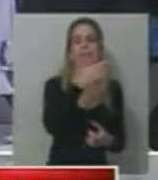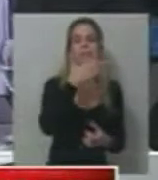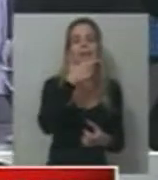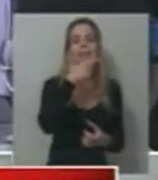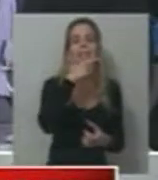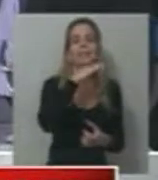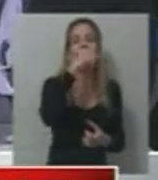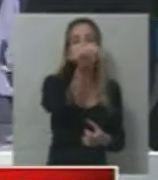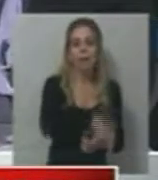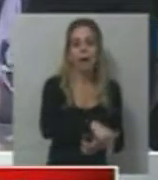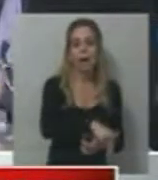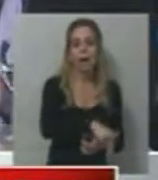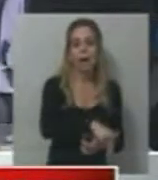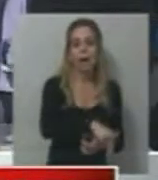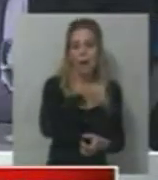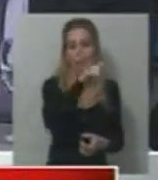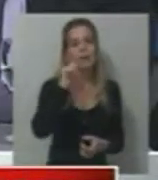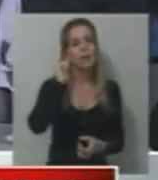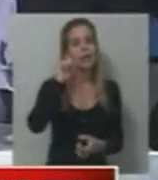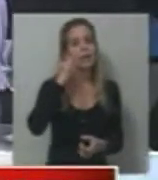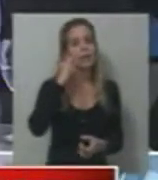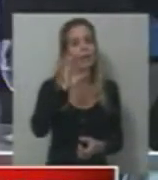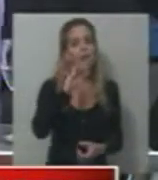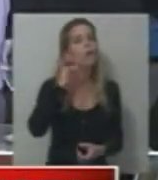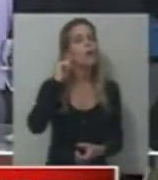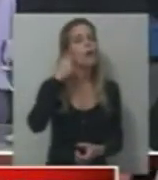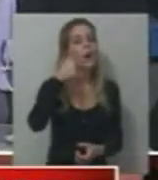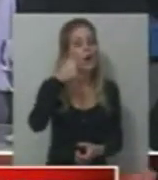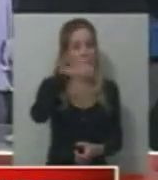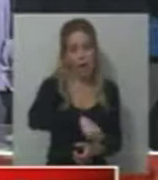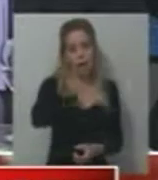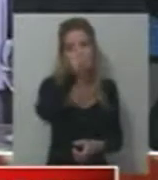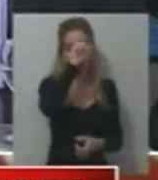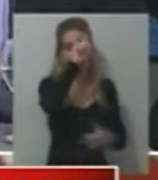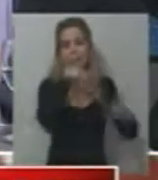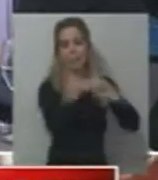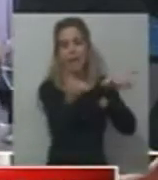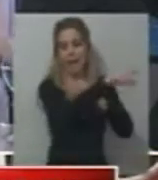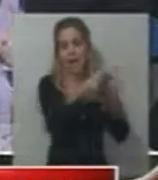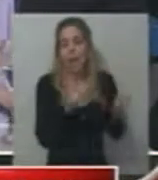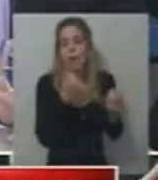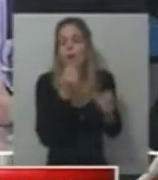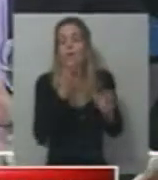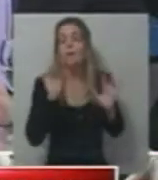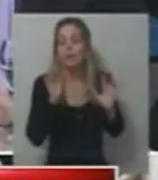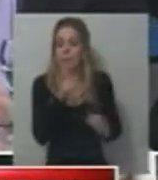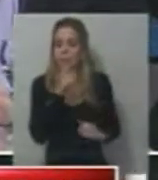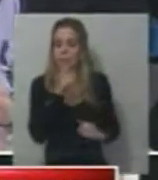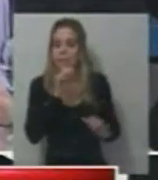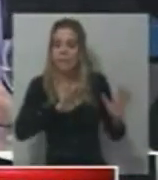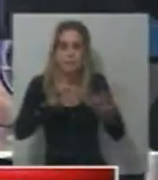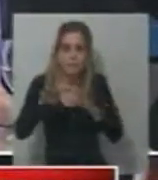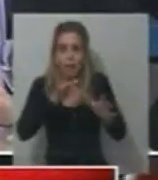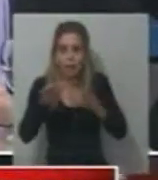la Unión Civil, con Compromiso Federal, el partido de Rodríguez A. Así que me parece que en líneas generales los resultados,